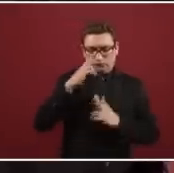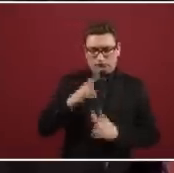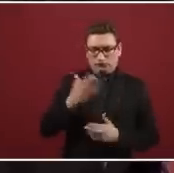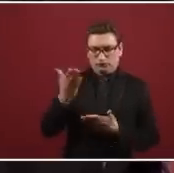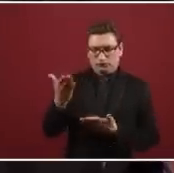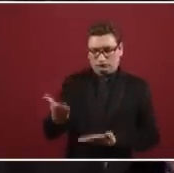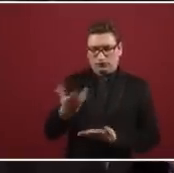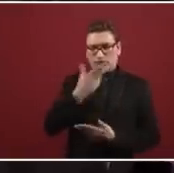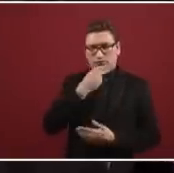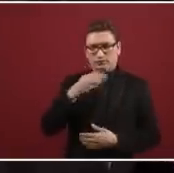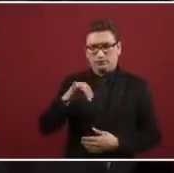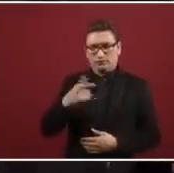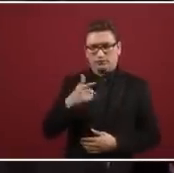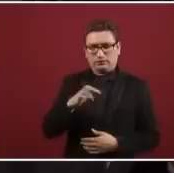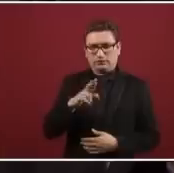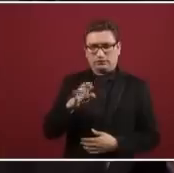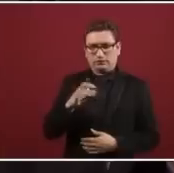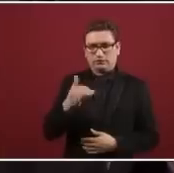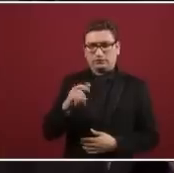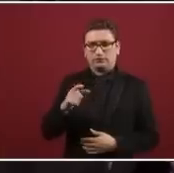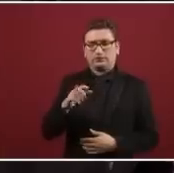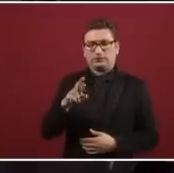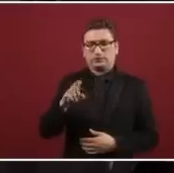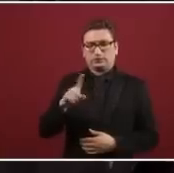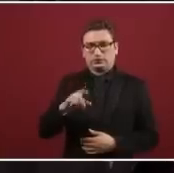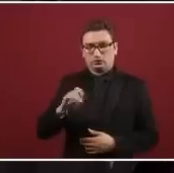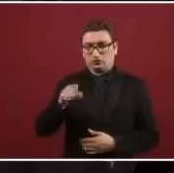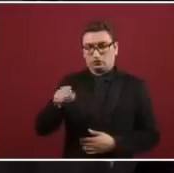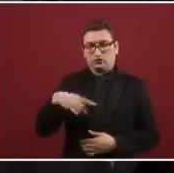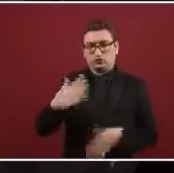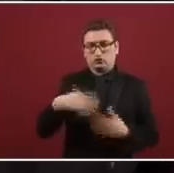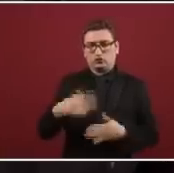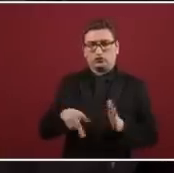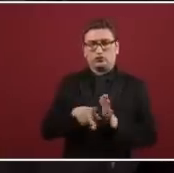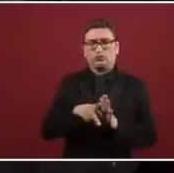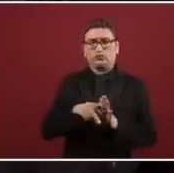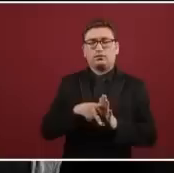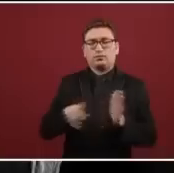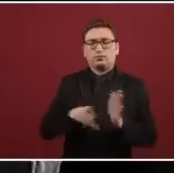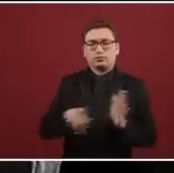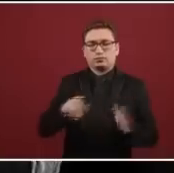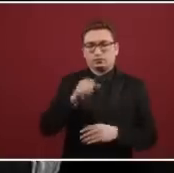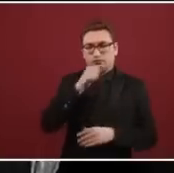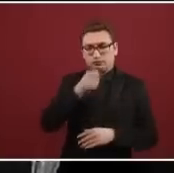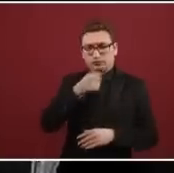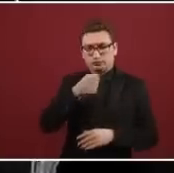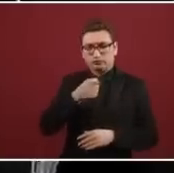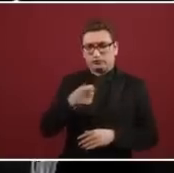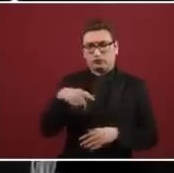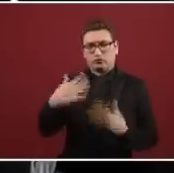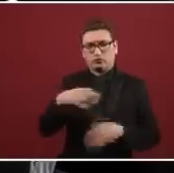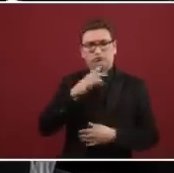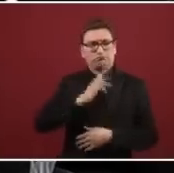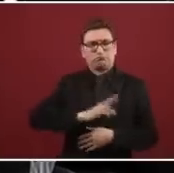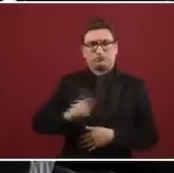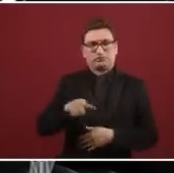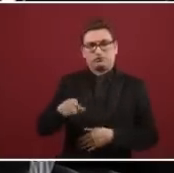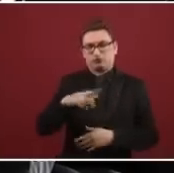Razo, uno de los mejores periodistas de los últimos tiempos en nuestro país.